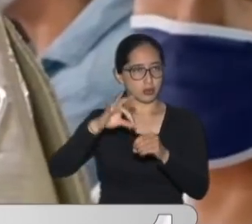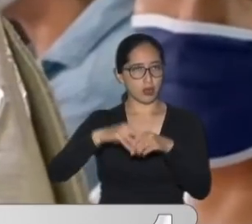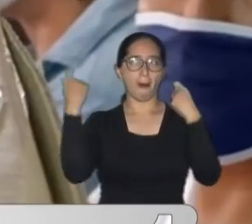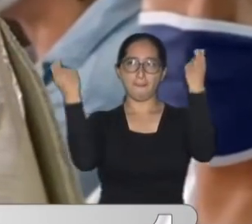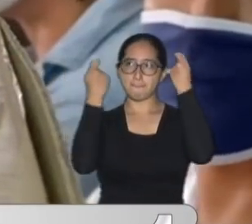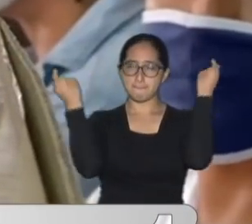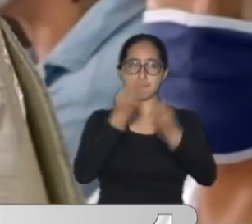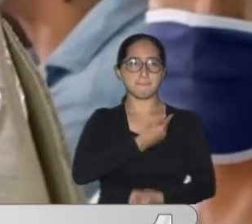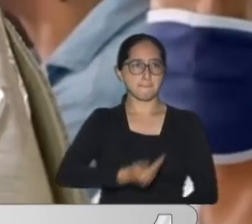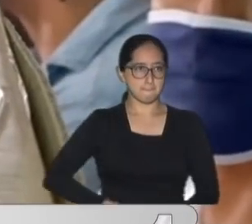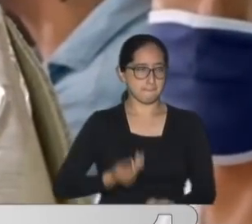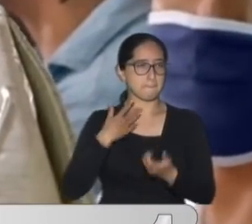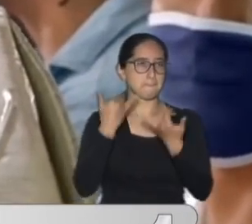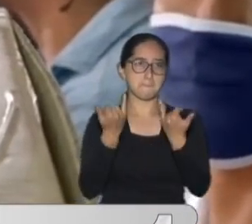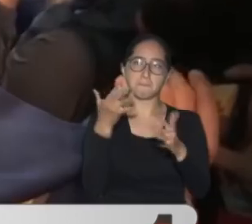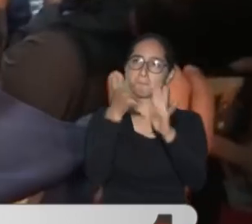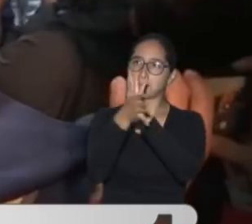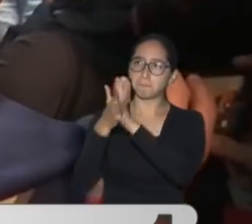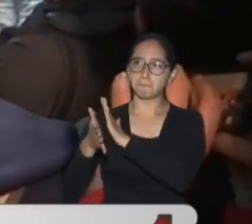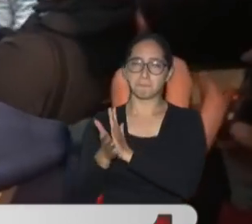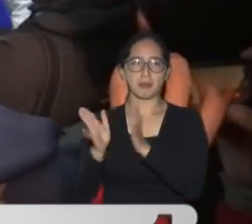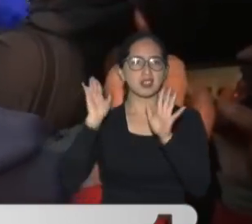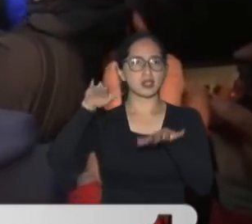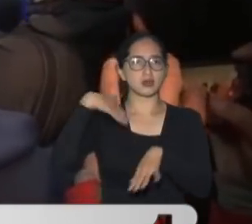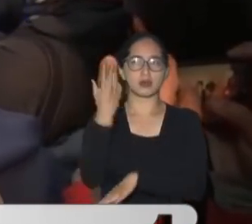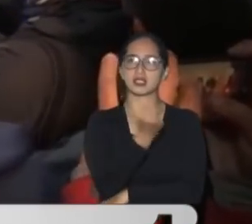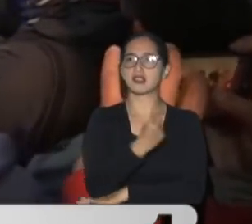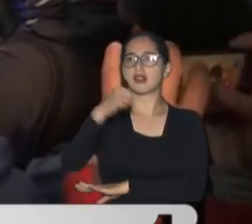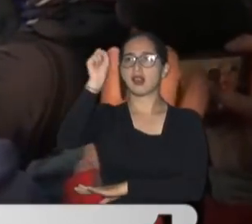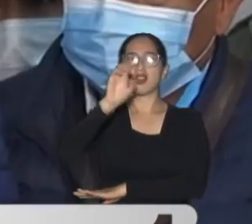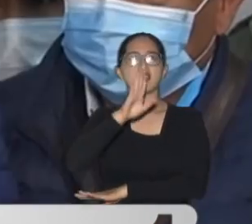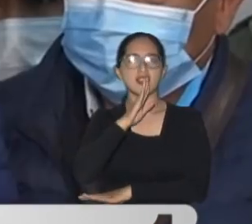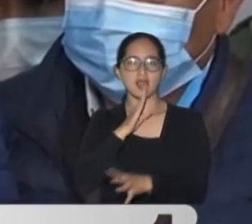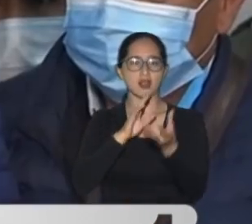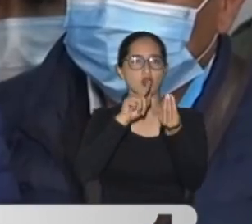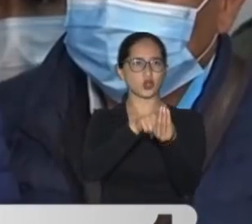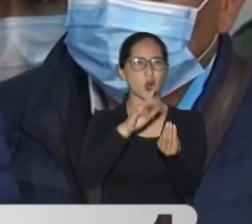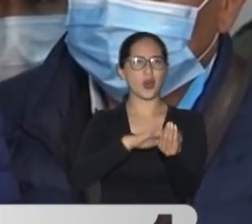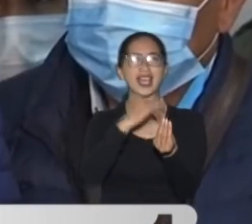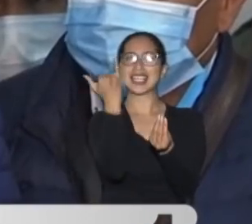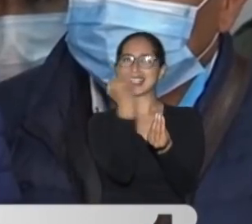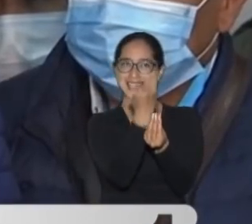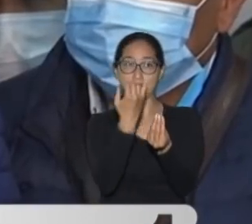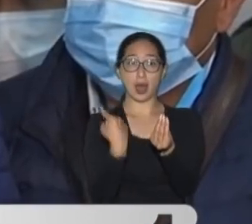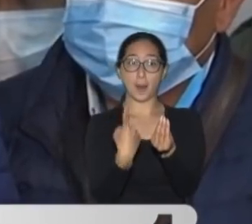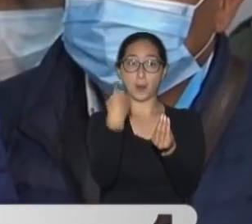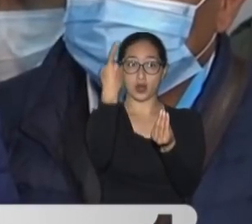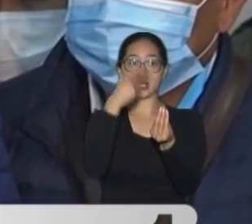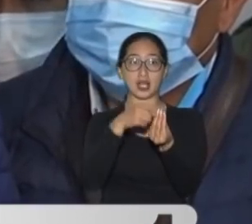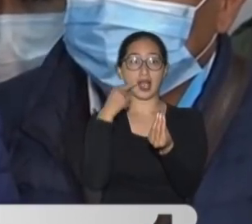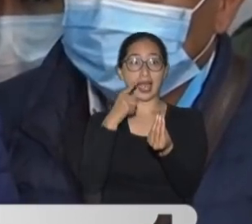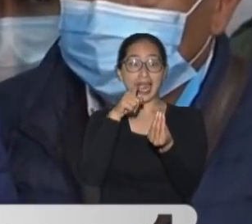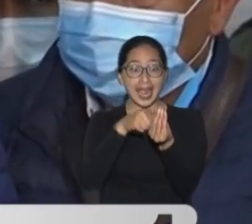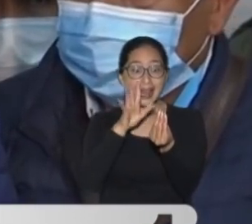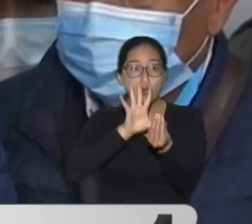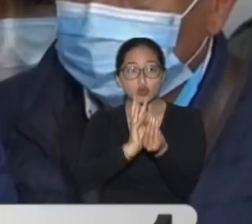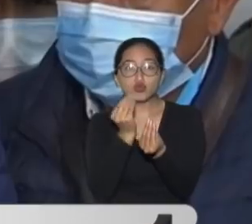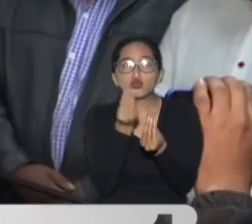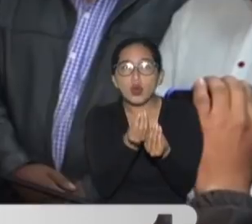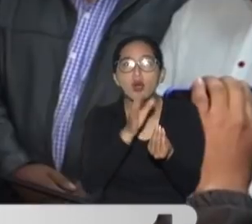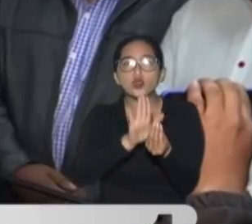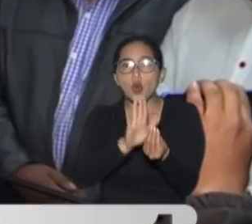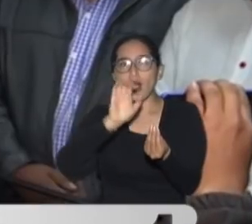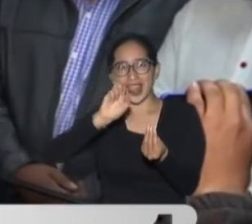boca de urna dan como ganador al izquierdista Luis Arce, candidato del partido de Evo Morales, quien